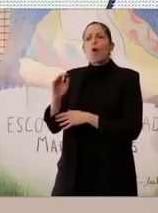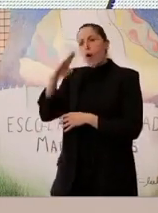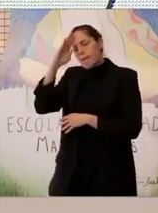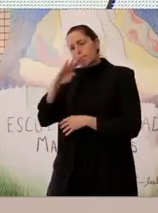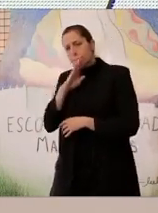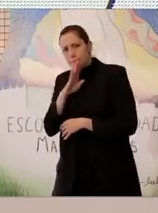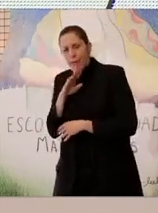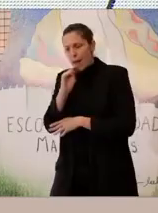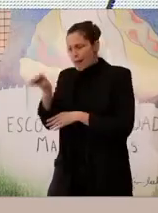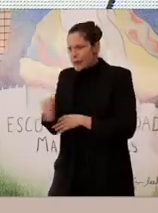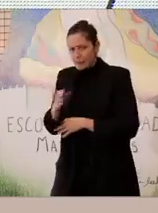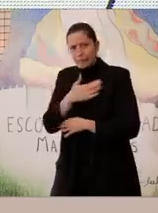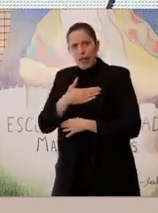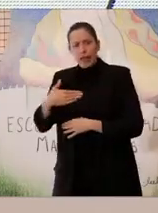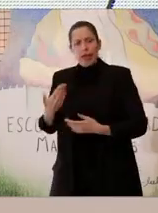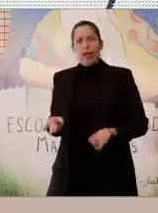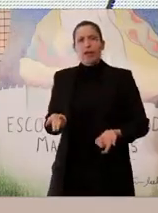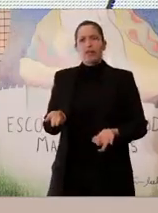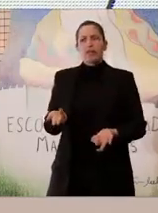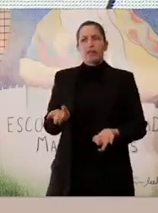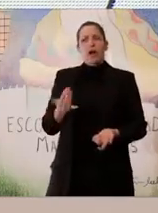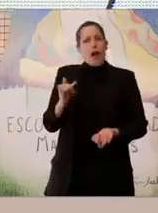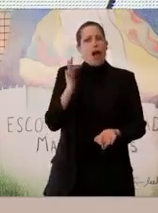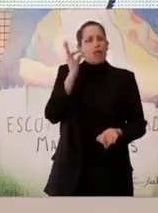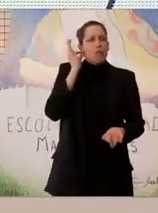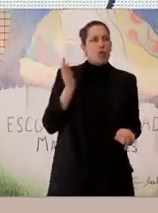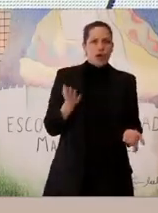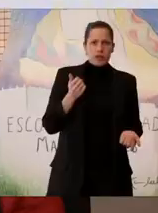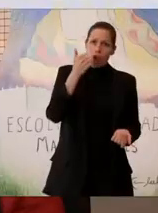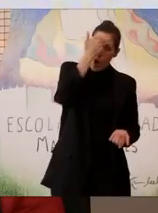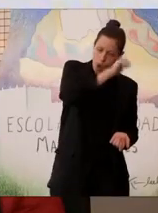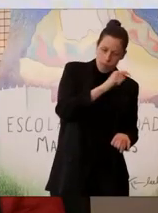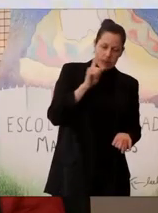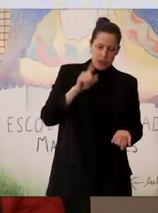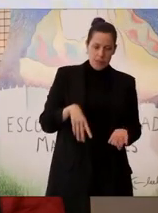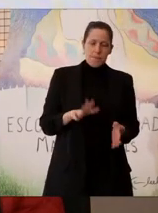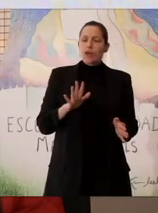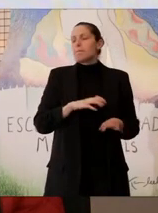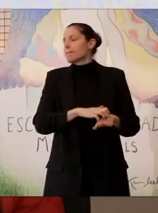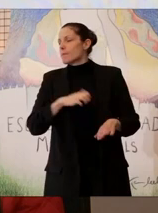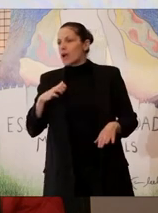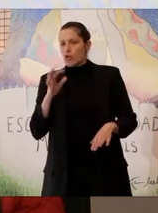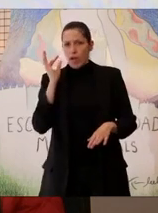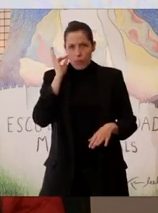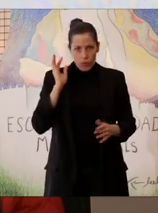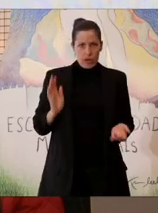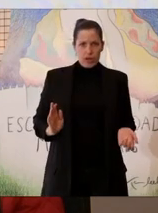padres, etcétera, etcétera. También hay mujeres y hombres también, pero sobre todo mujeres, que aunque sabemos que es una función